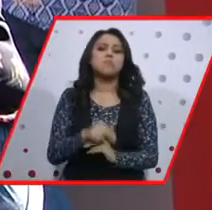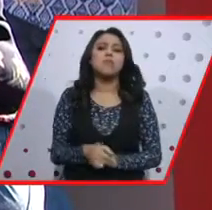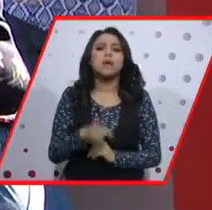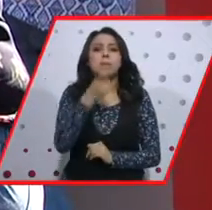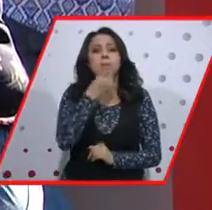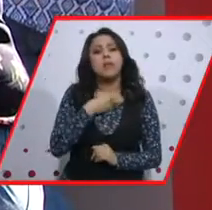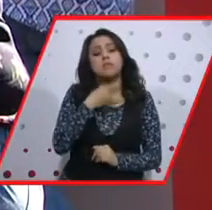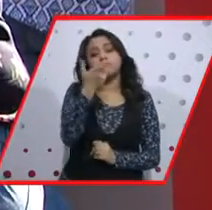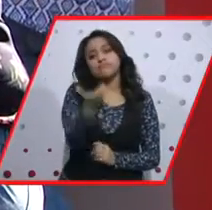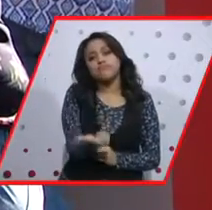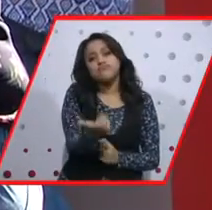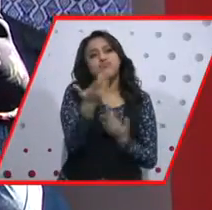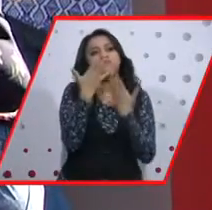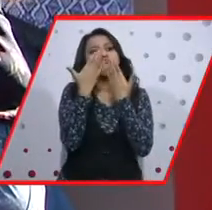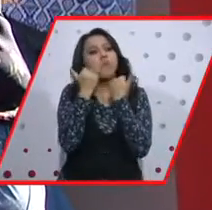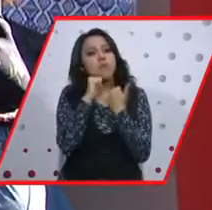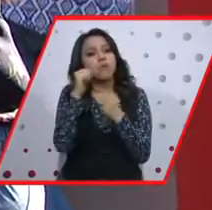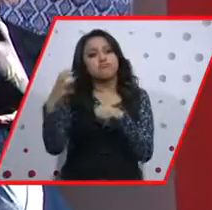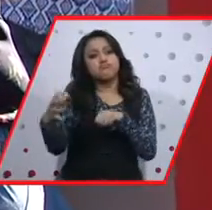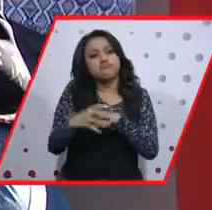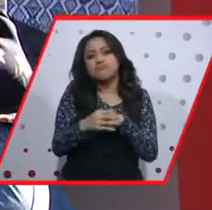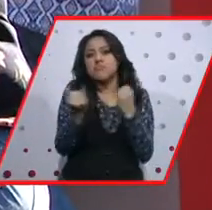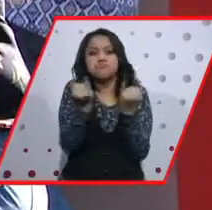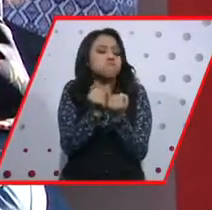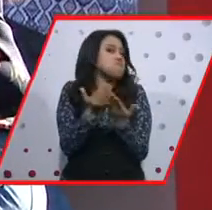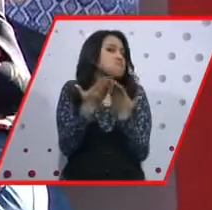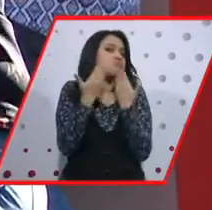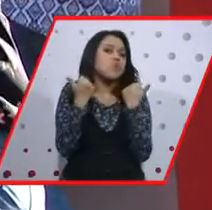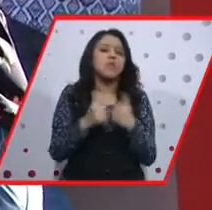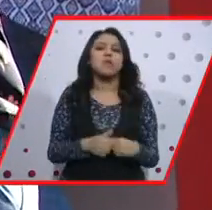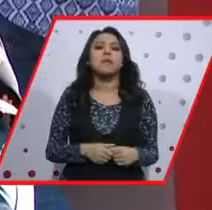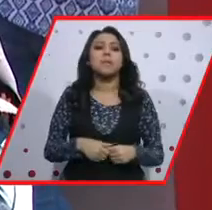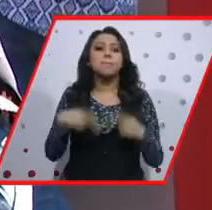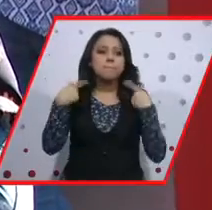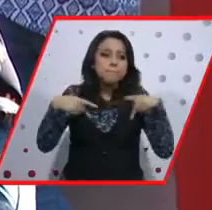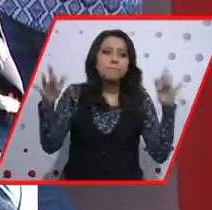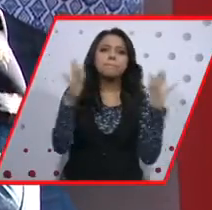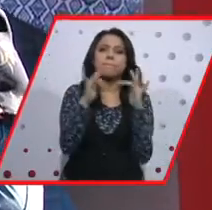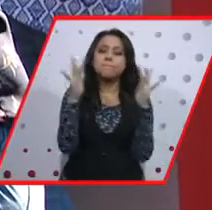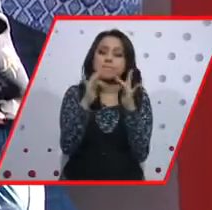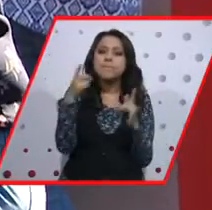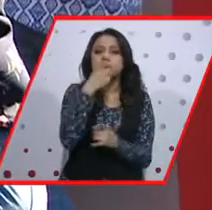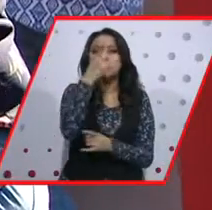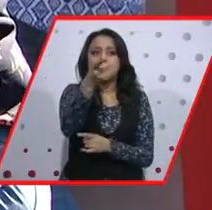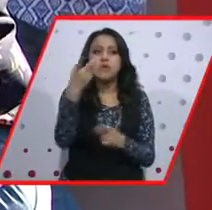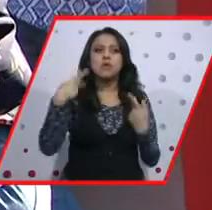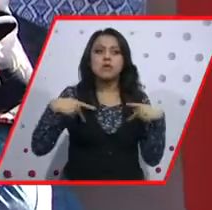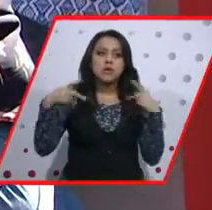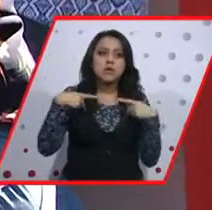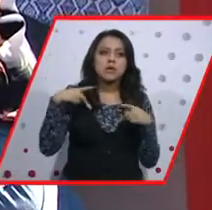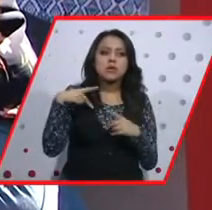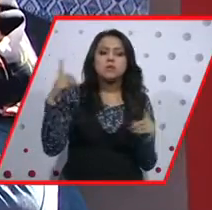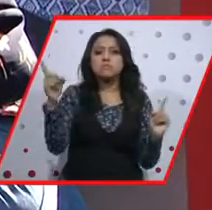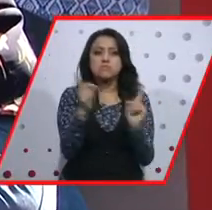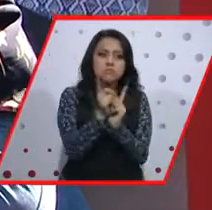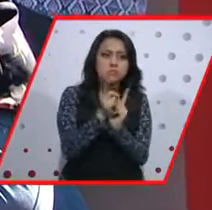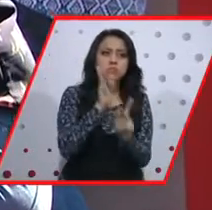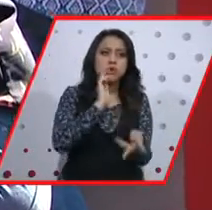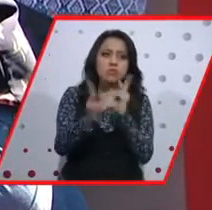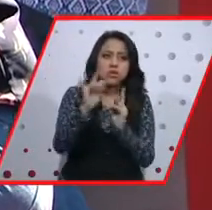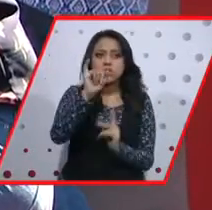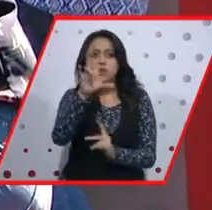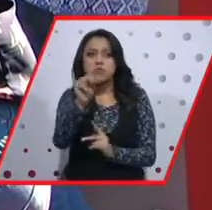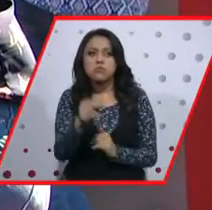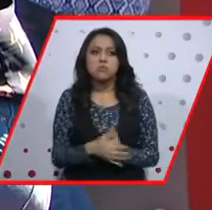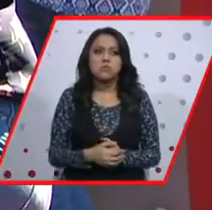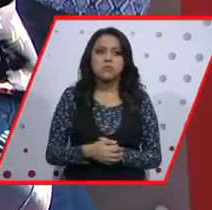dinero, ya no tengo tu prótesis. ¿Tienes contacto, qué, número telefónico, la dirección en donde se encuentra este proveedor? Sí, de